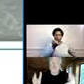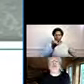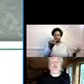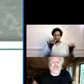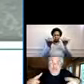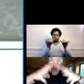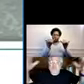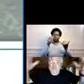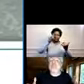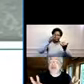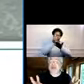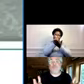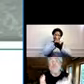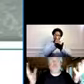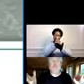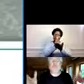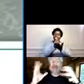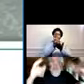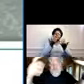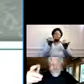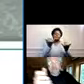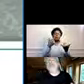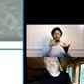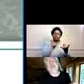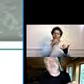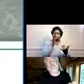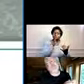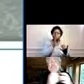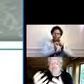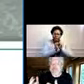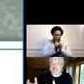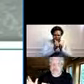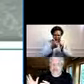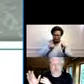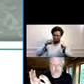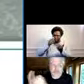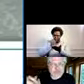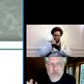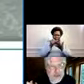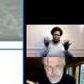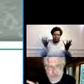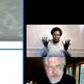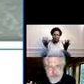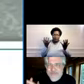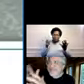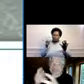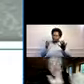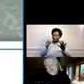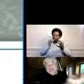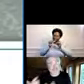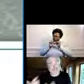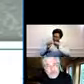para reclutamiento y retención. Y parte de este seminario web se trata de eso. ¿Cómo es que podemos